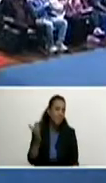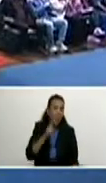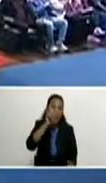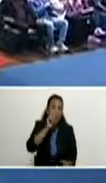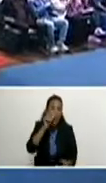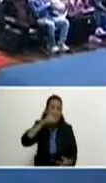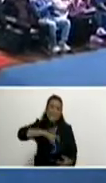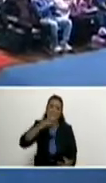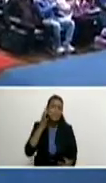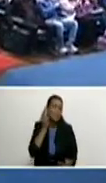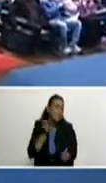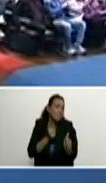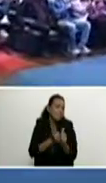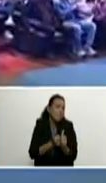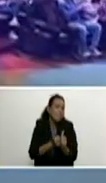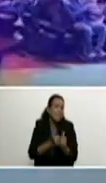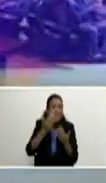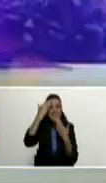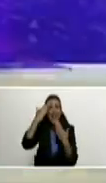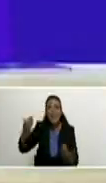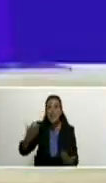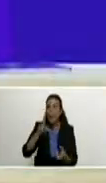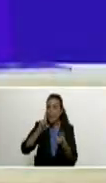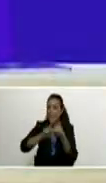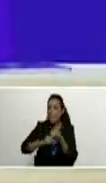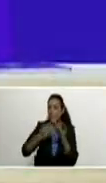Les manda un saludo Silita.